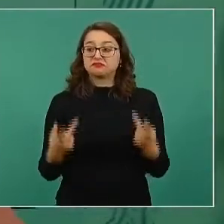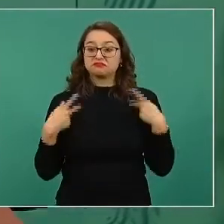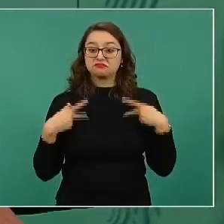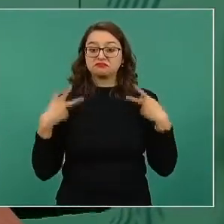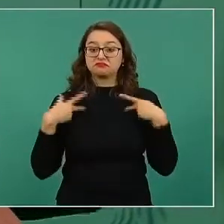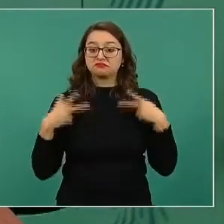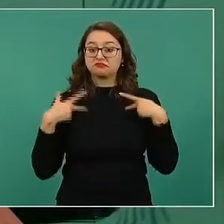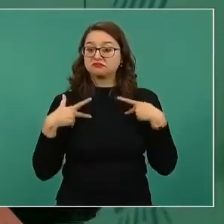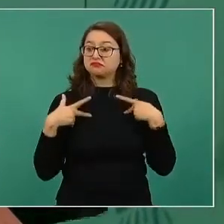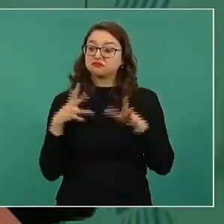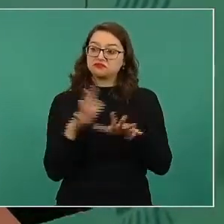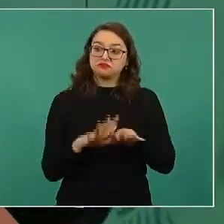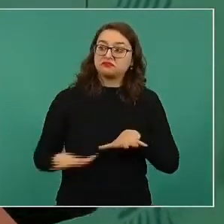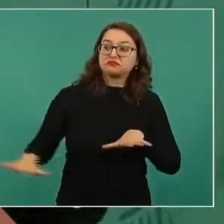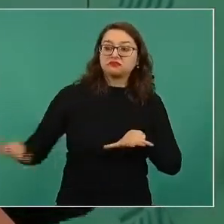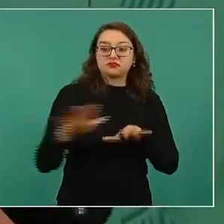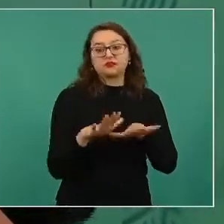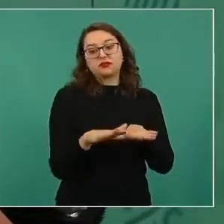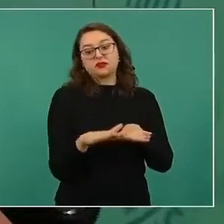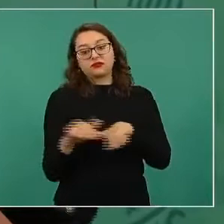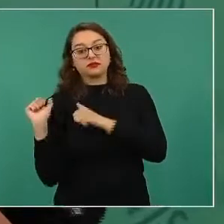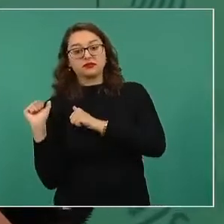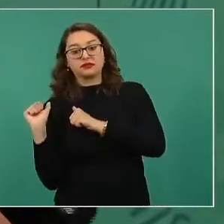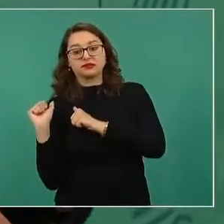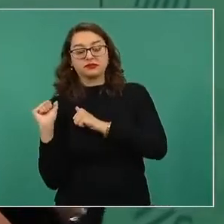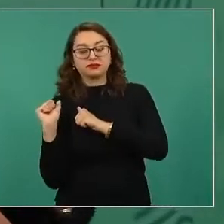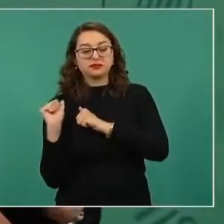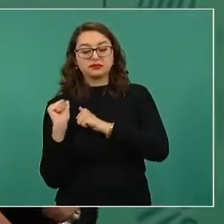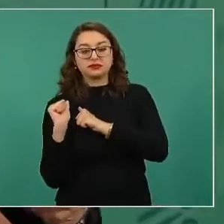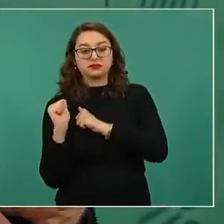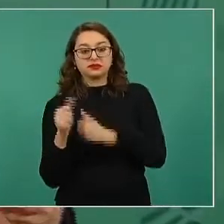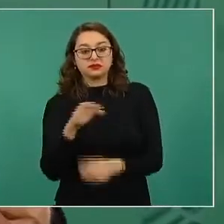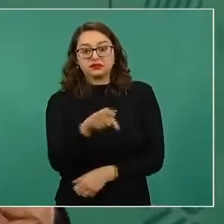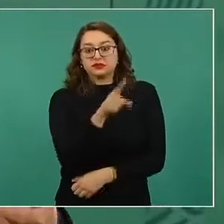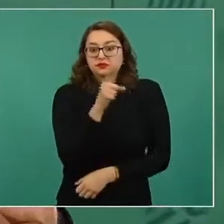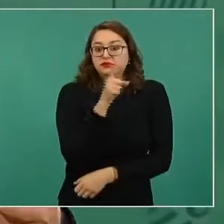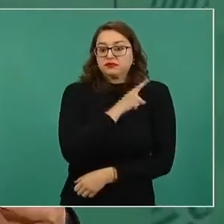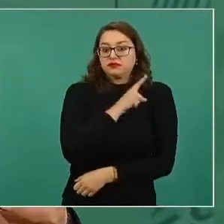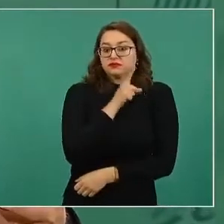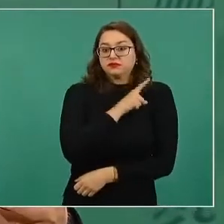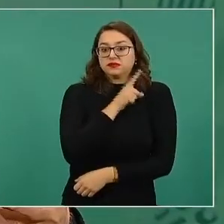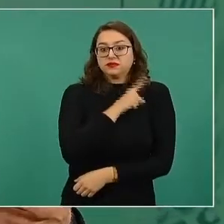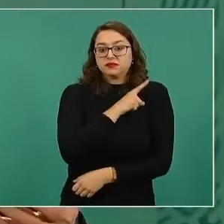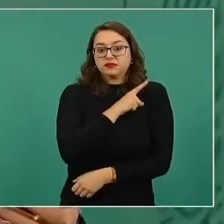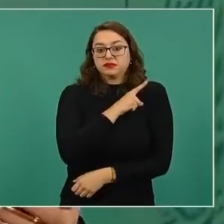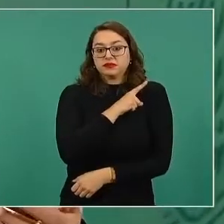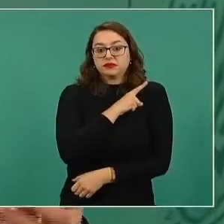no logró un acuerdo con los campesinos